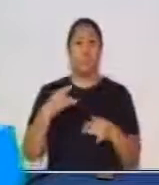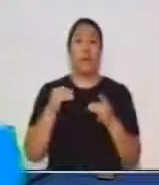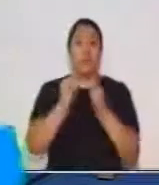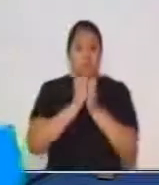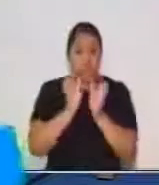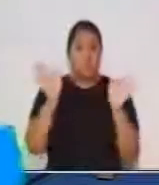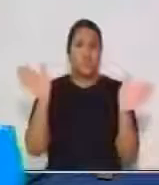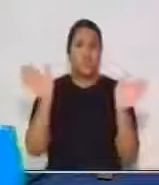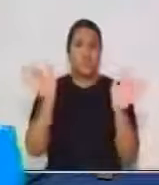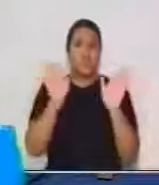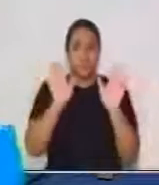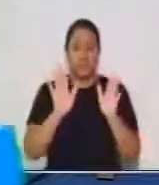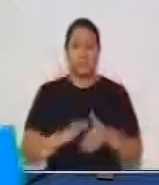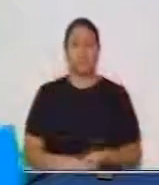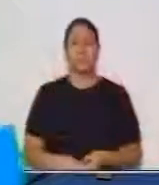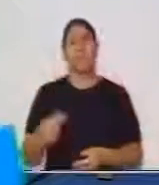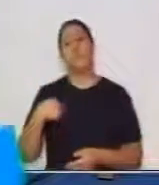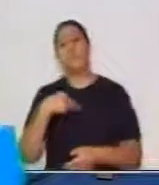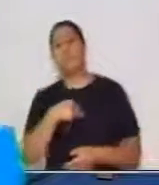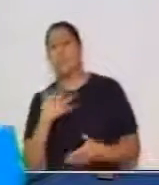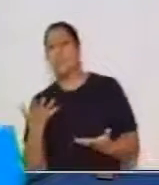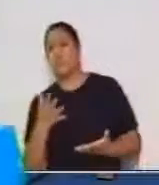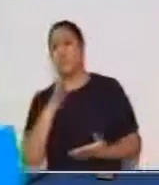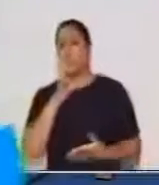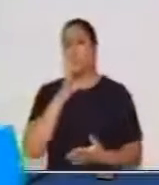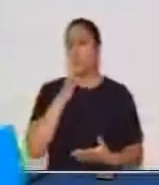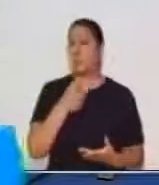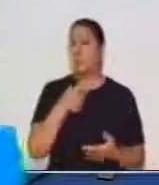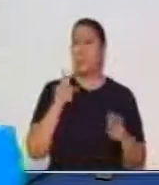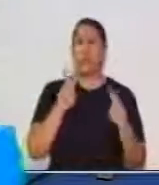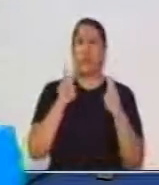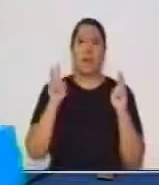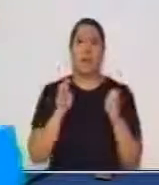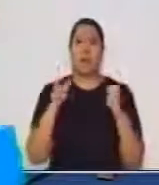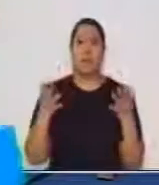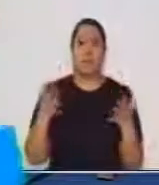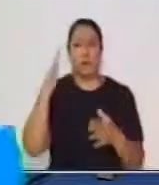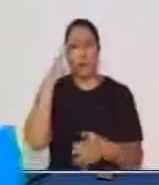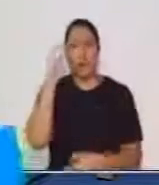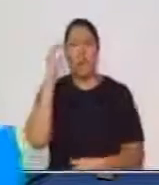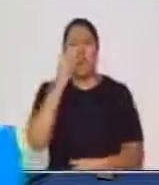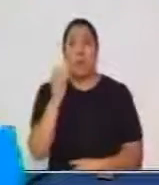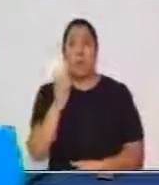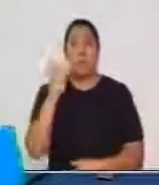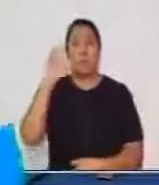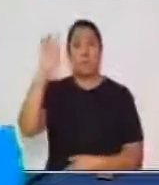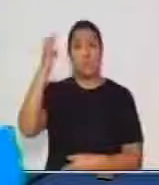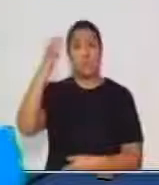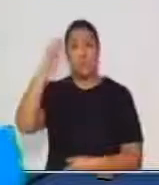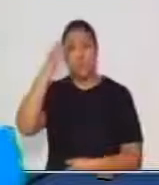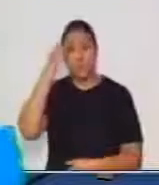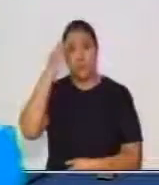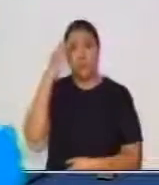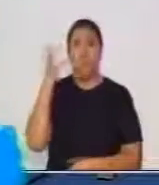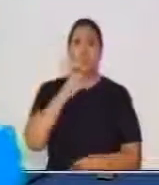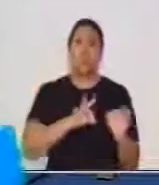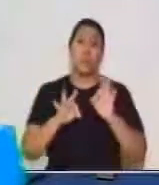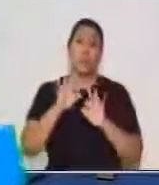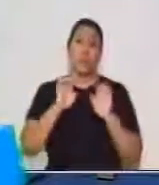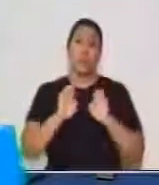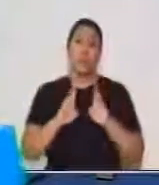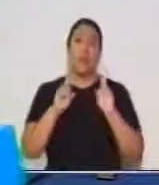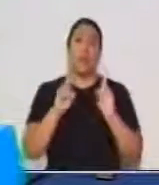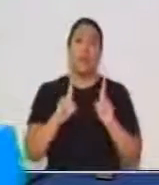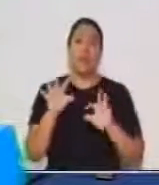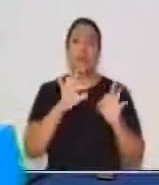Cuando hablamos de estos temas, pueden ser temas como opiniones sobre política, sobre educación,